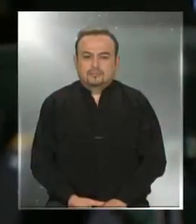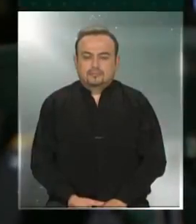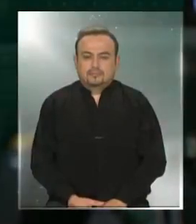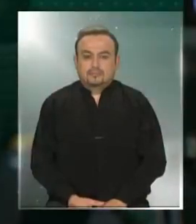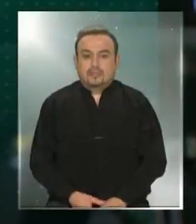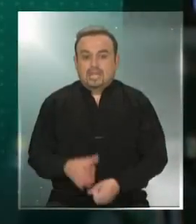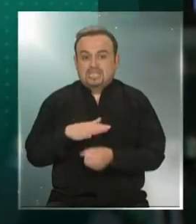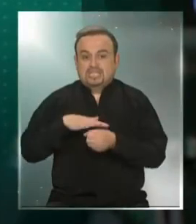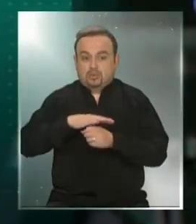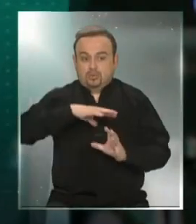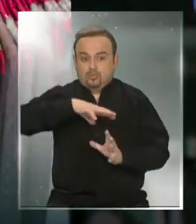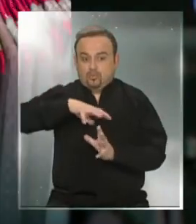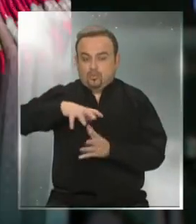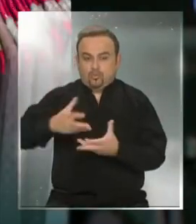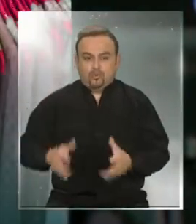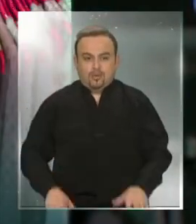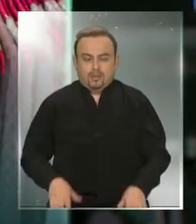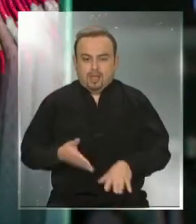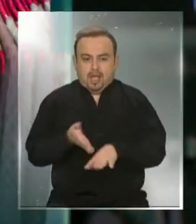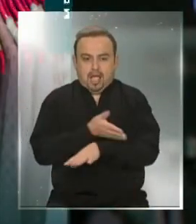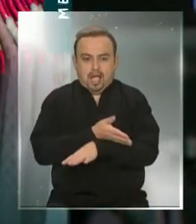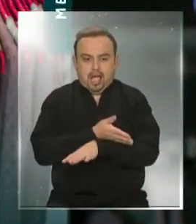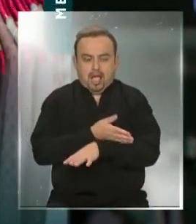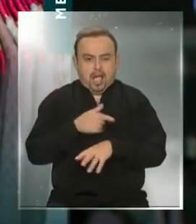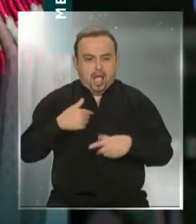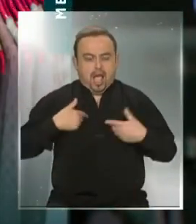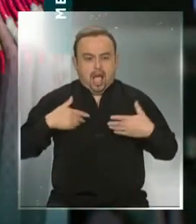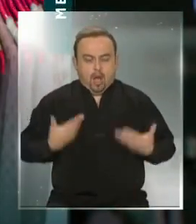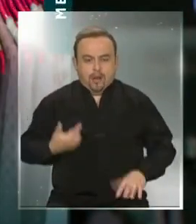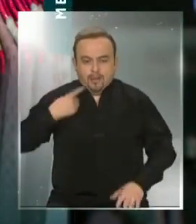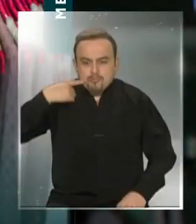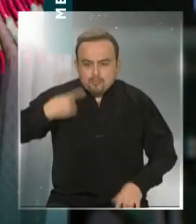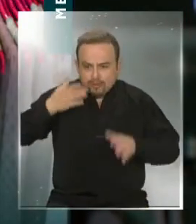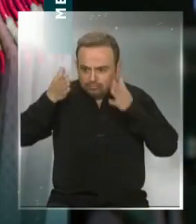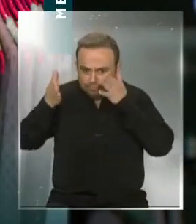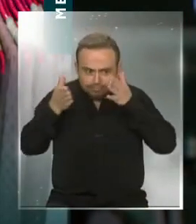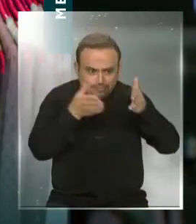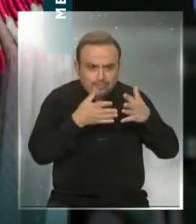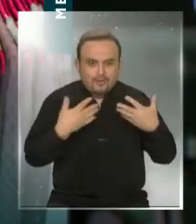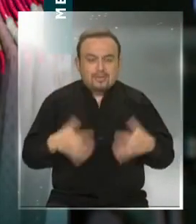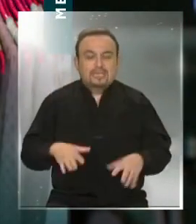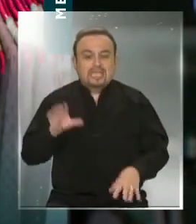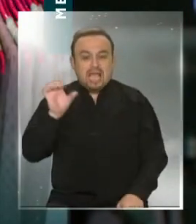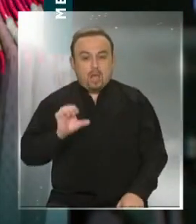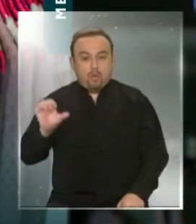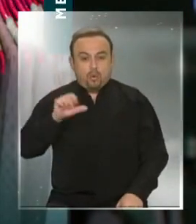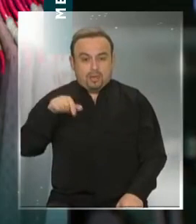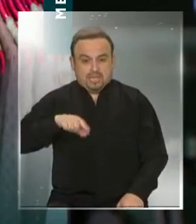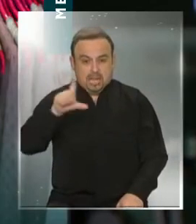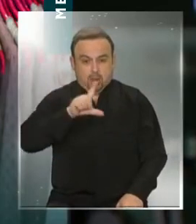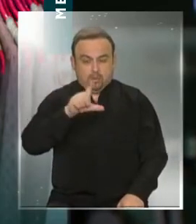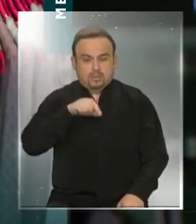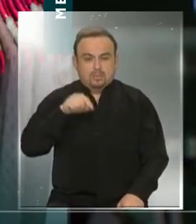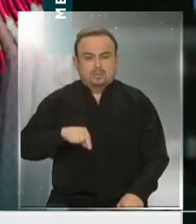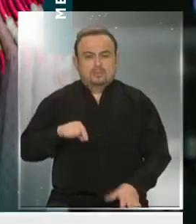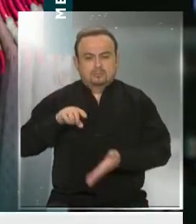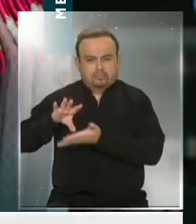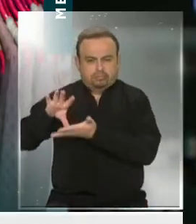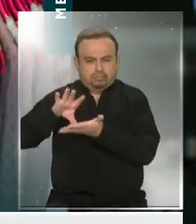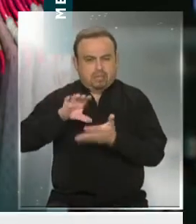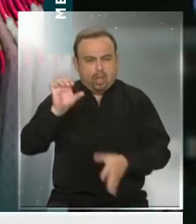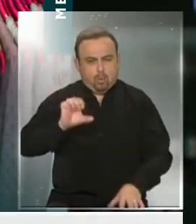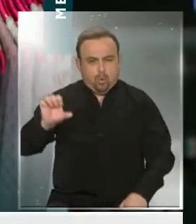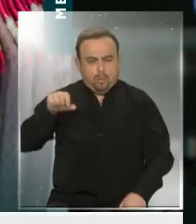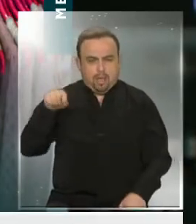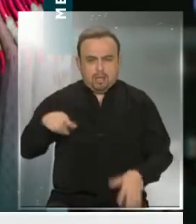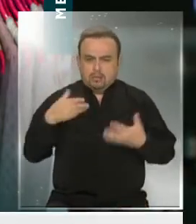la realidad del mundo nunca antes nos había importado más que ahora y precisamente lo que estaba ocurriendo en europa este lunes varios países del viejo continente